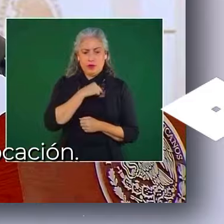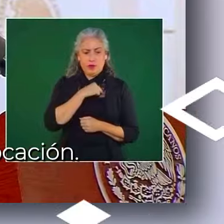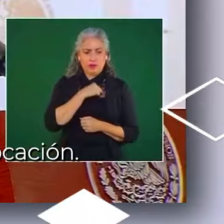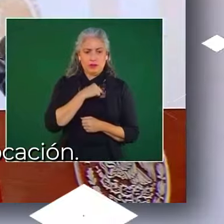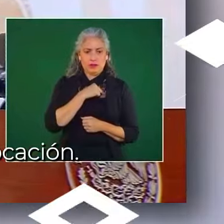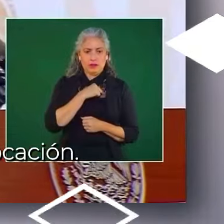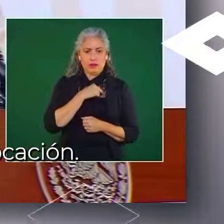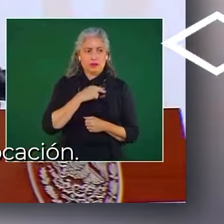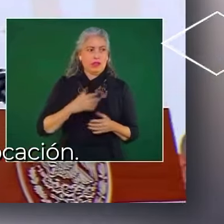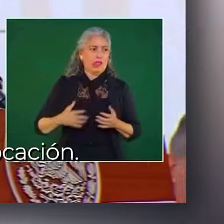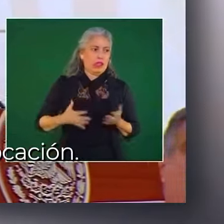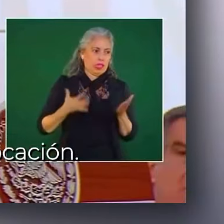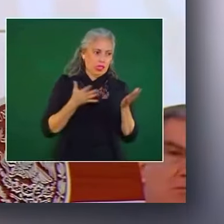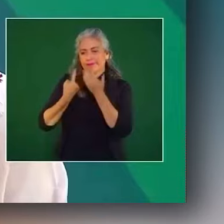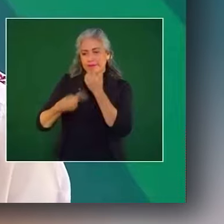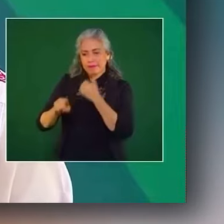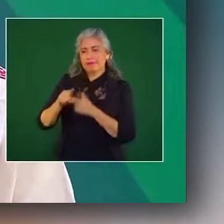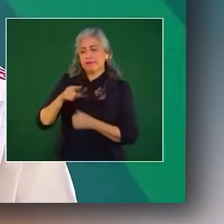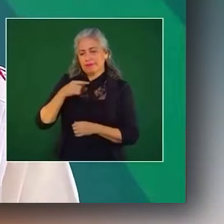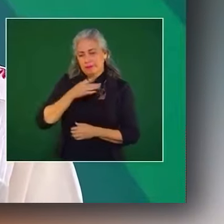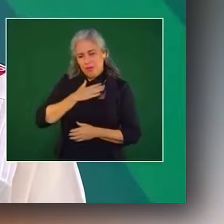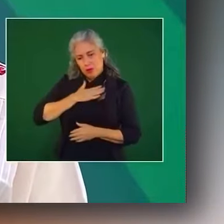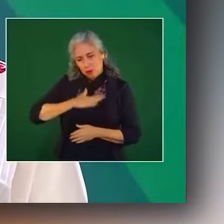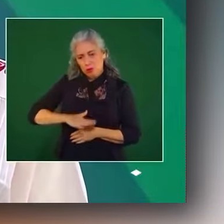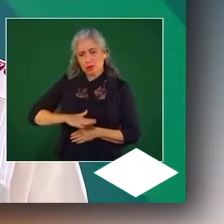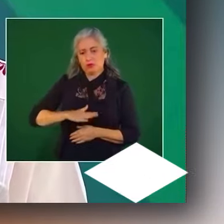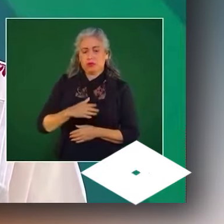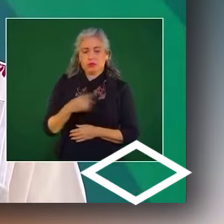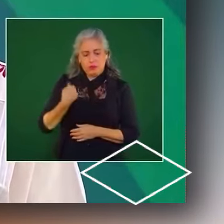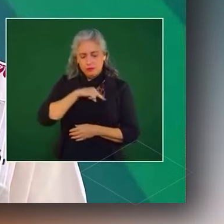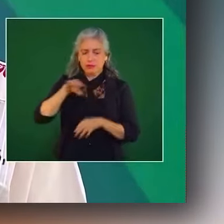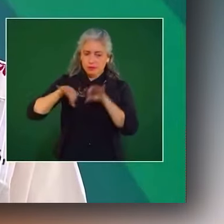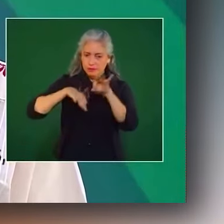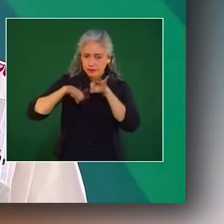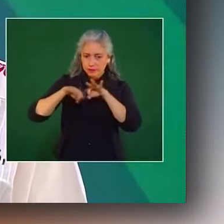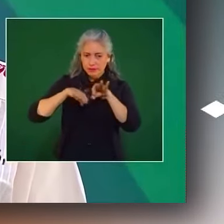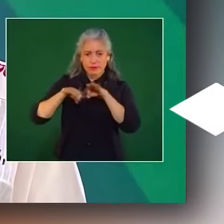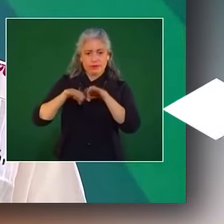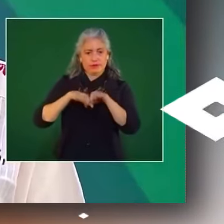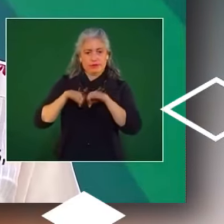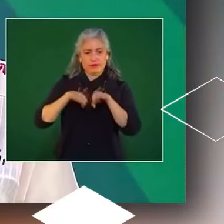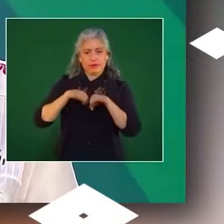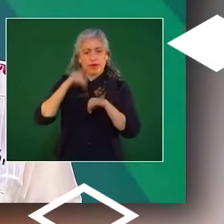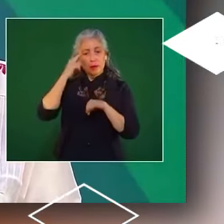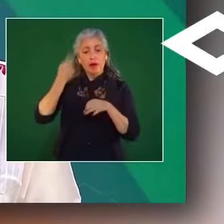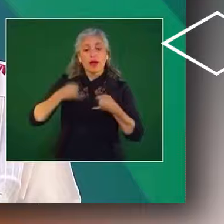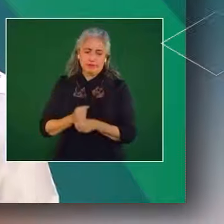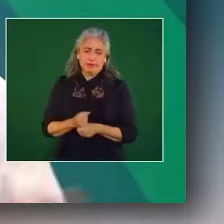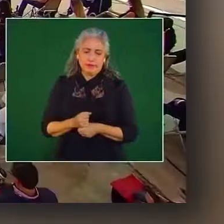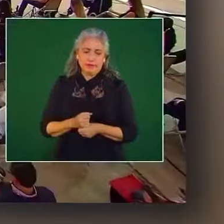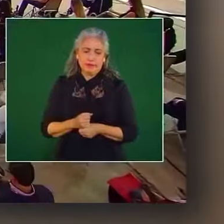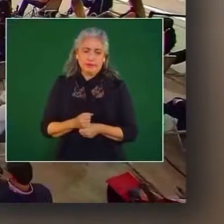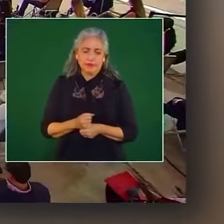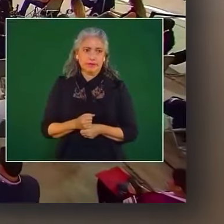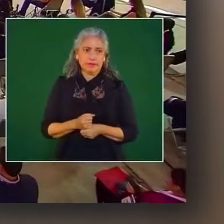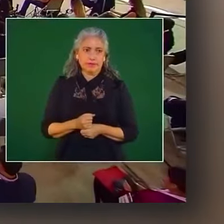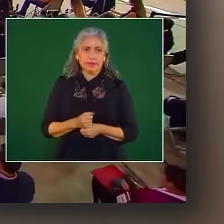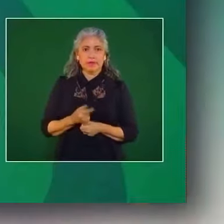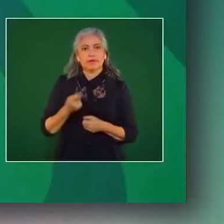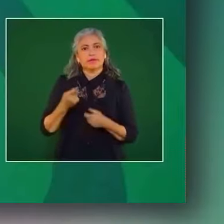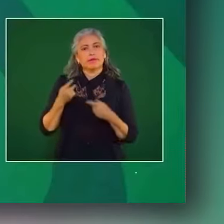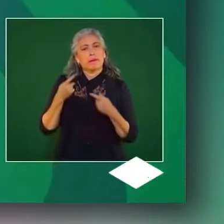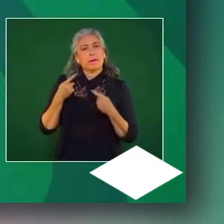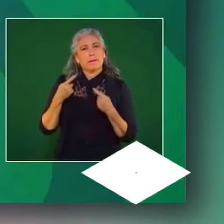caer en ninguna provocación. Estamos trabajando para encontrar a los jóvenes, pero